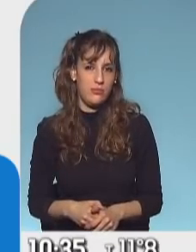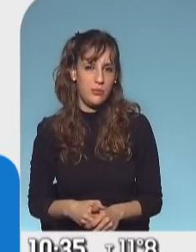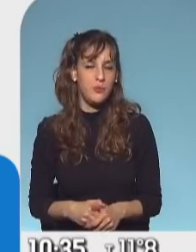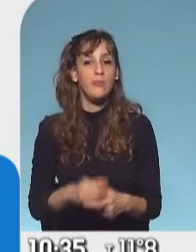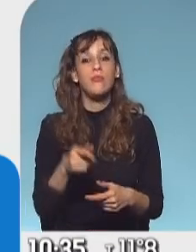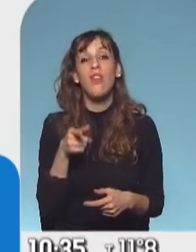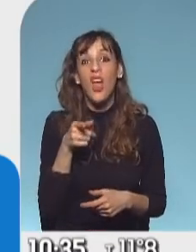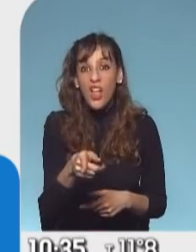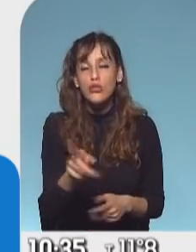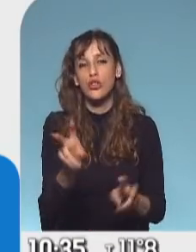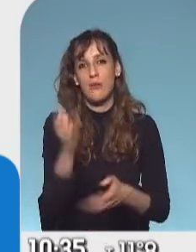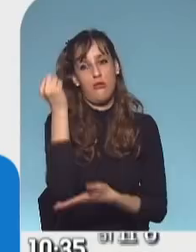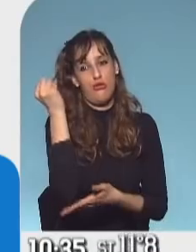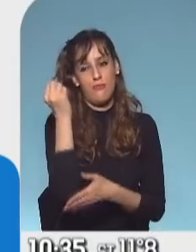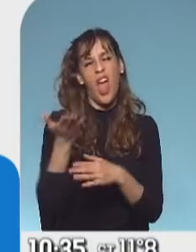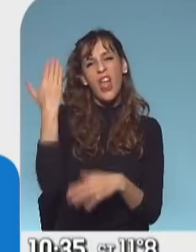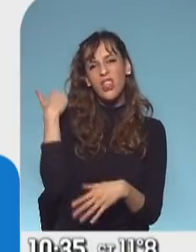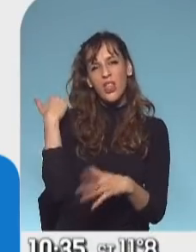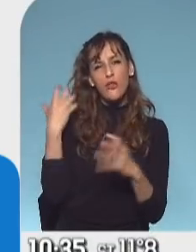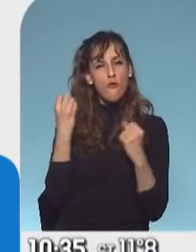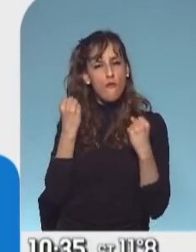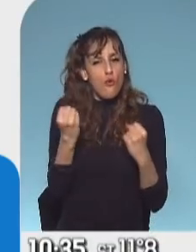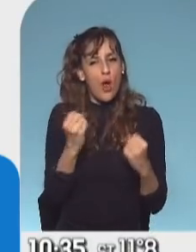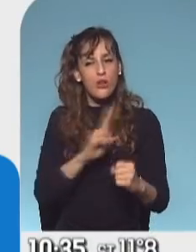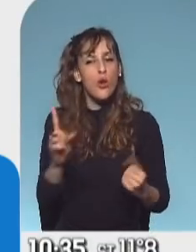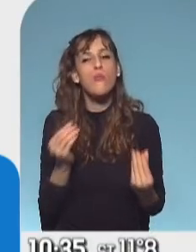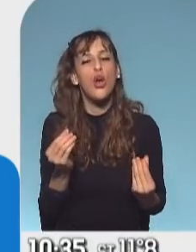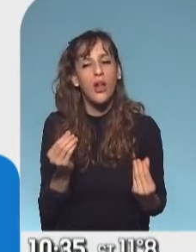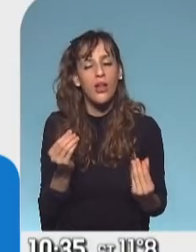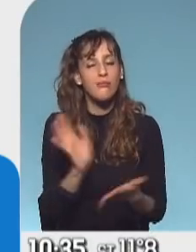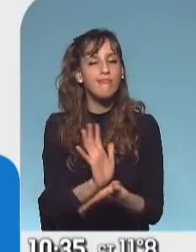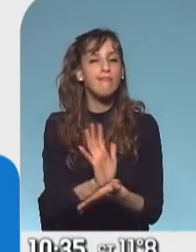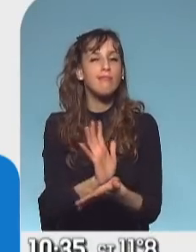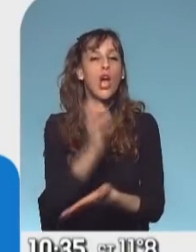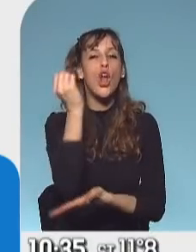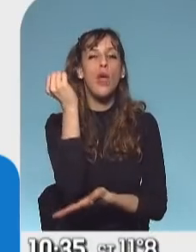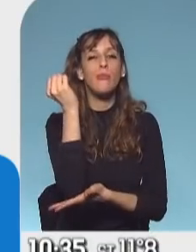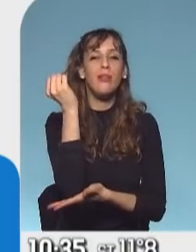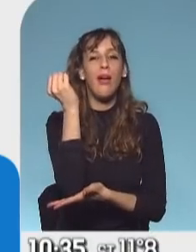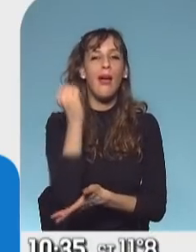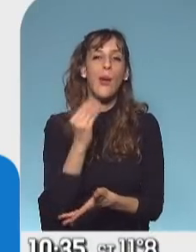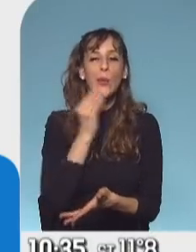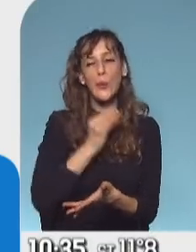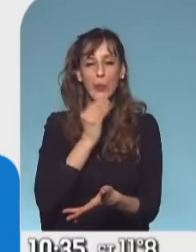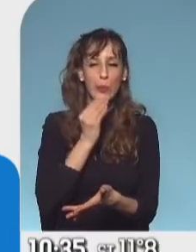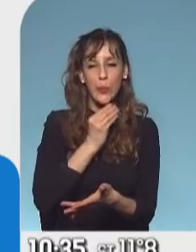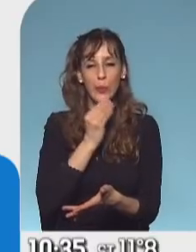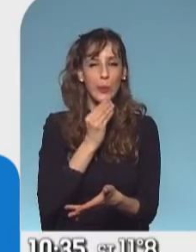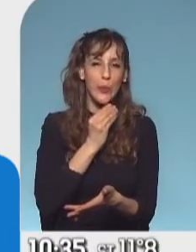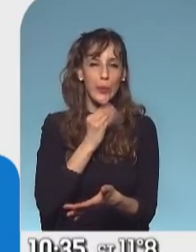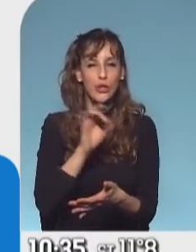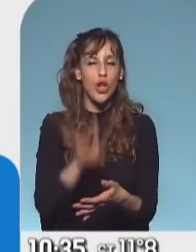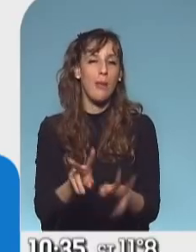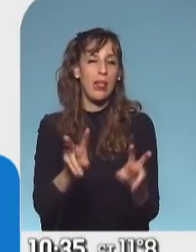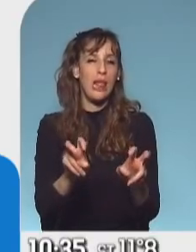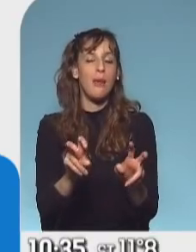Esa economía, ¿por qué era tan débil? Porque era una economía ficticia, era una economía fundada en cuestiones